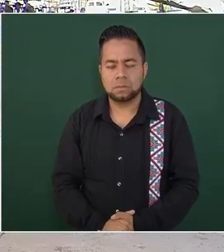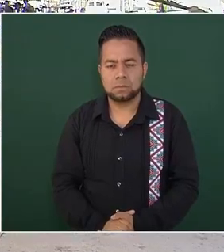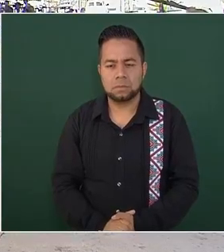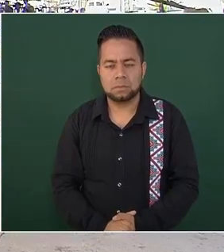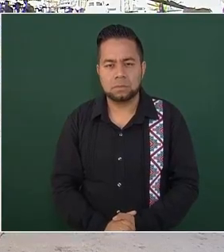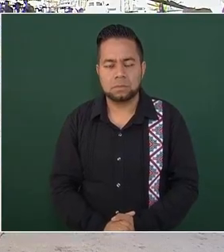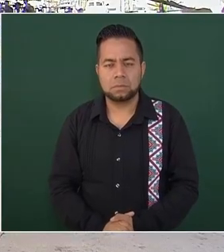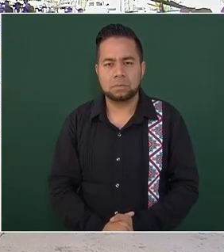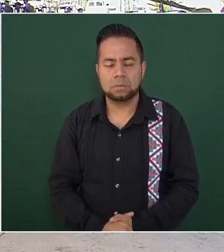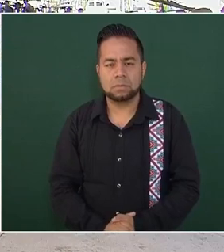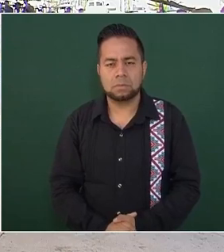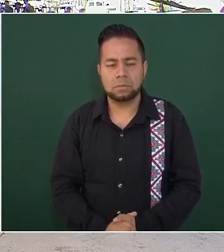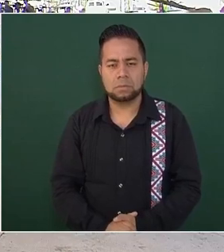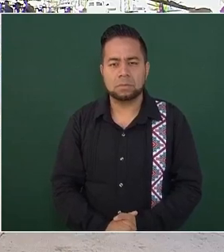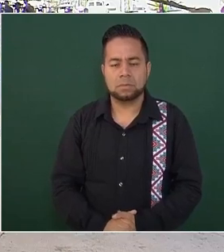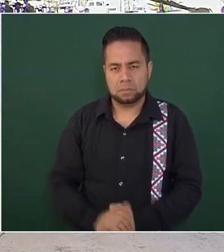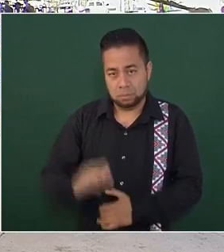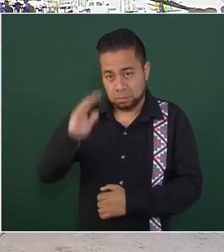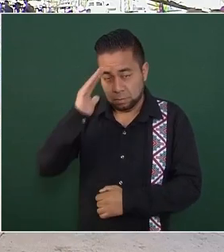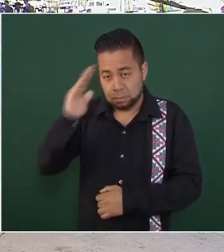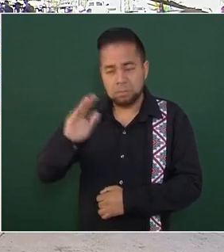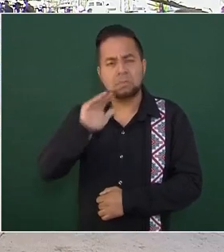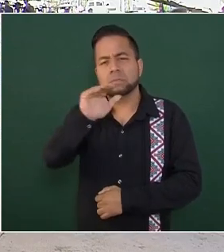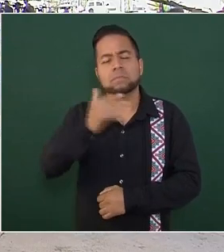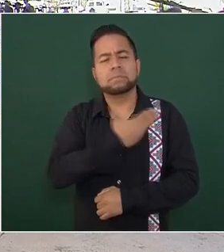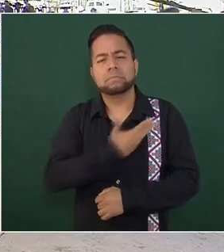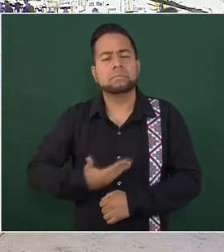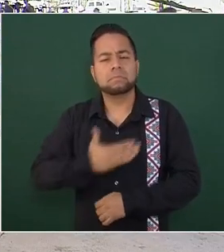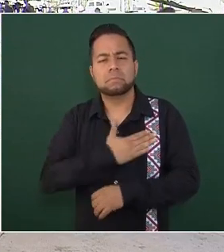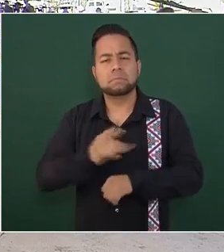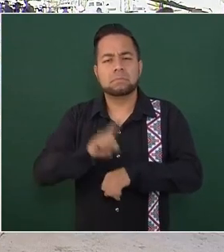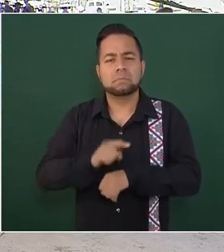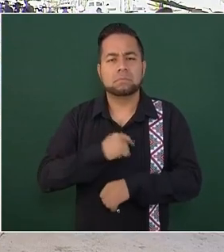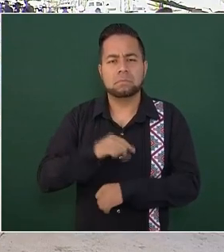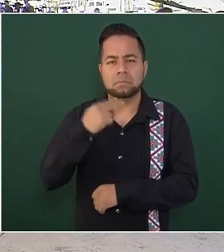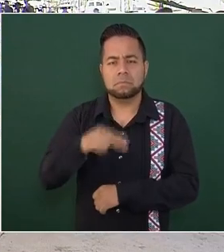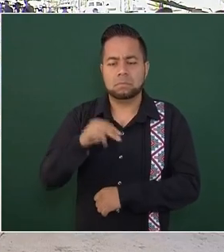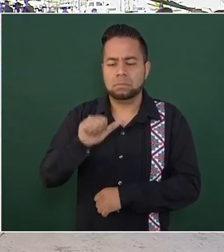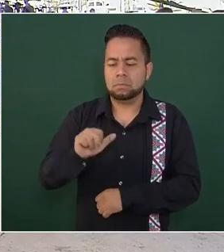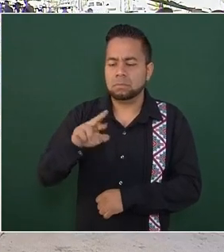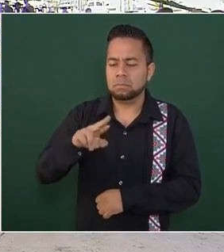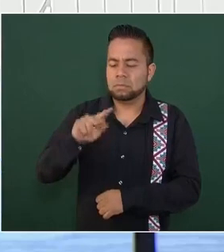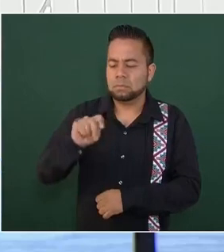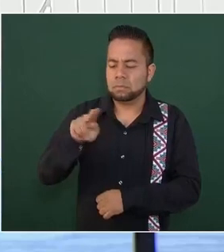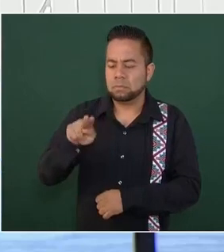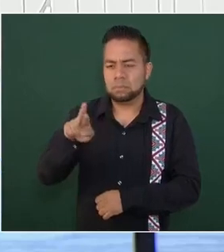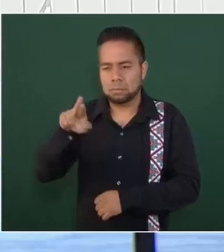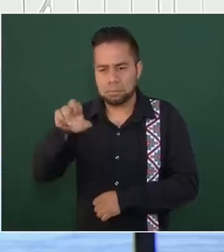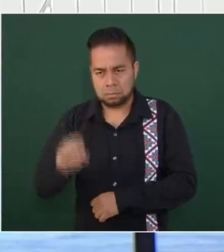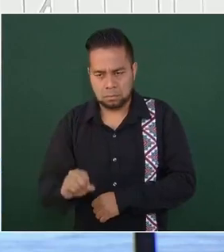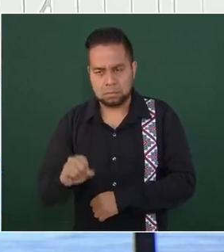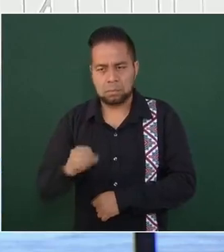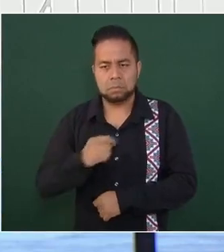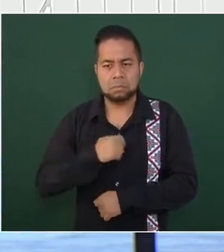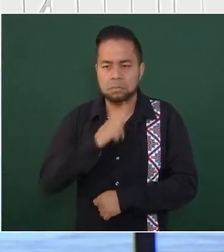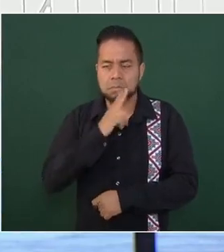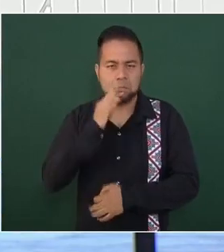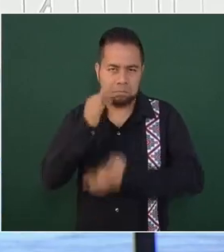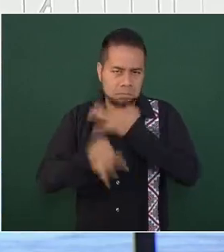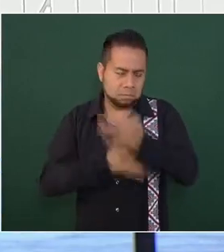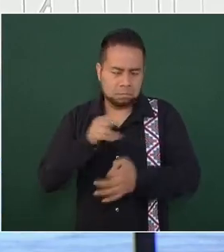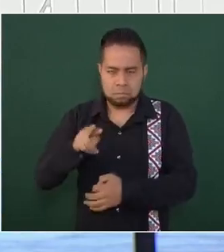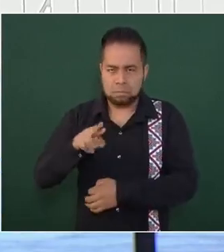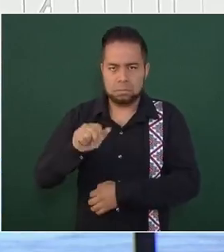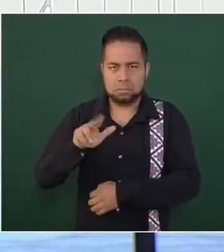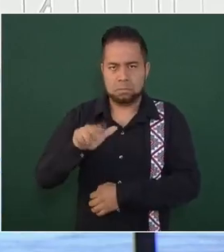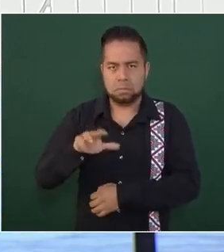bueno bueno señor presidente buenos días Arturo Soriano del portal de noticias urbano 24